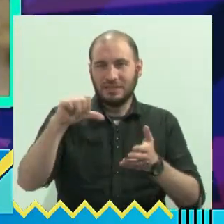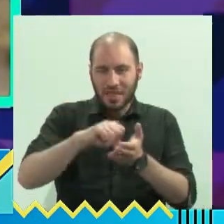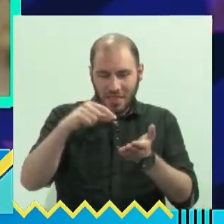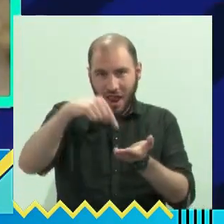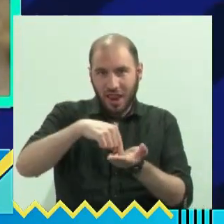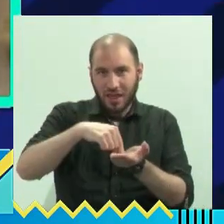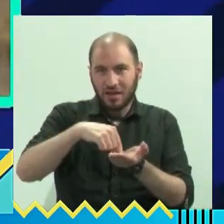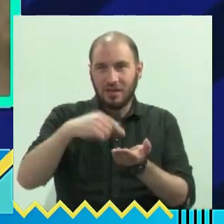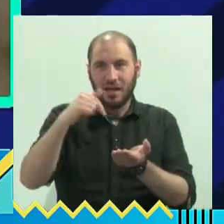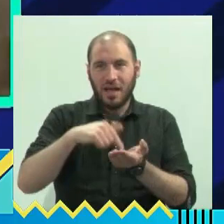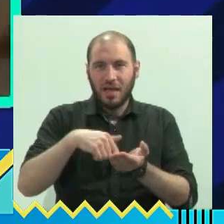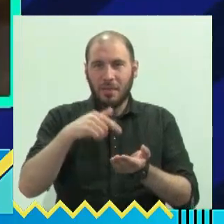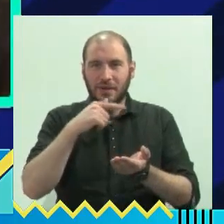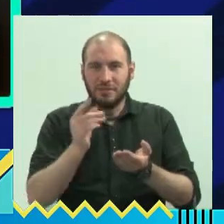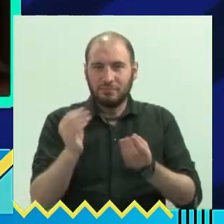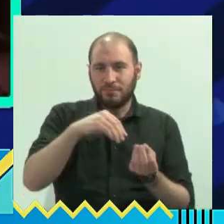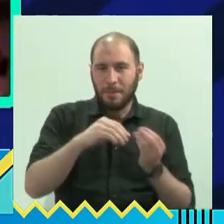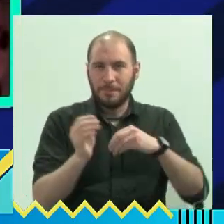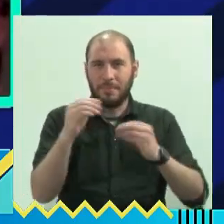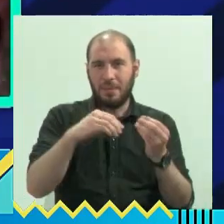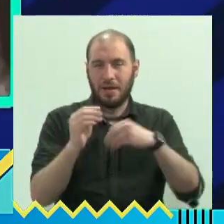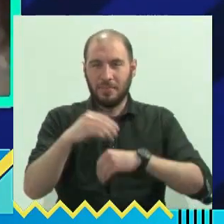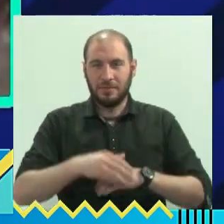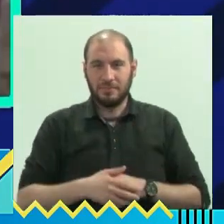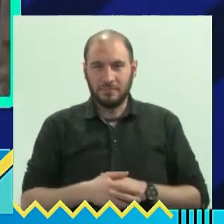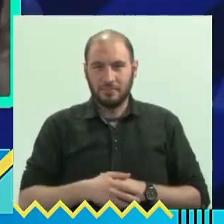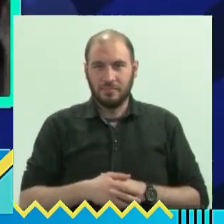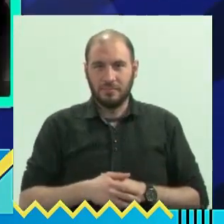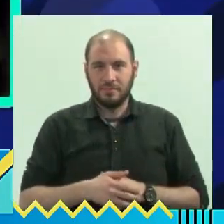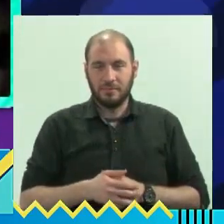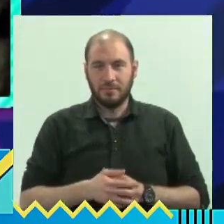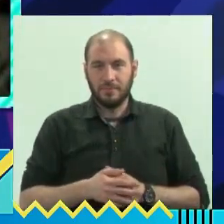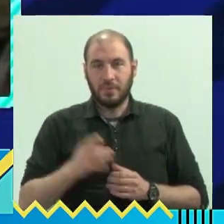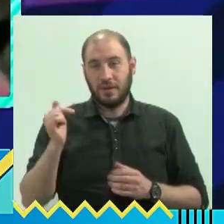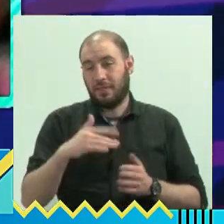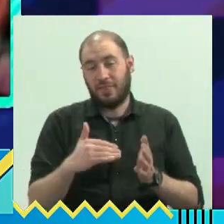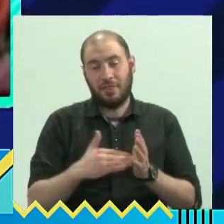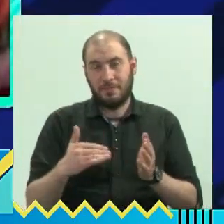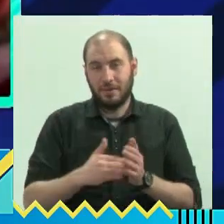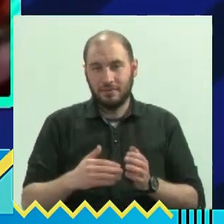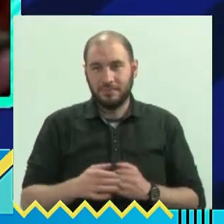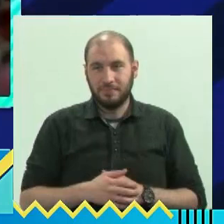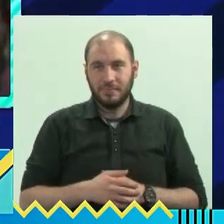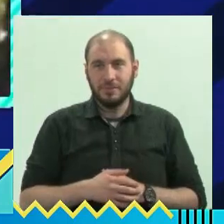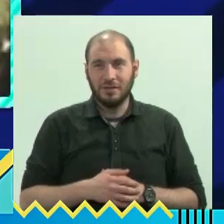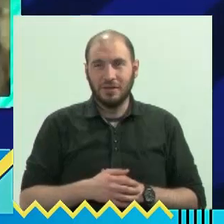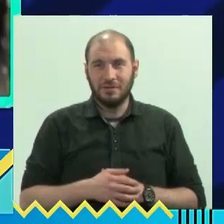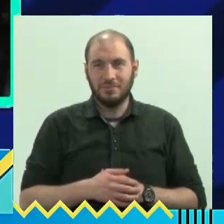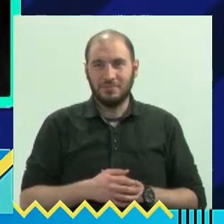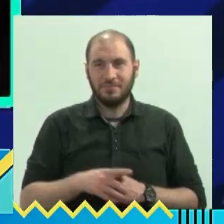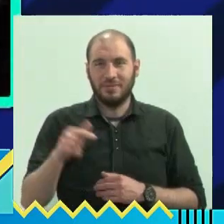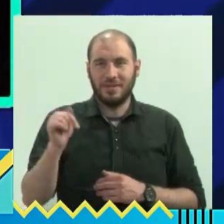repente va amalgamando otras ideas y digamos que son funcionales, entre comillas, a